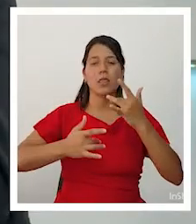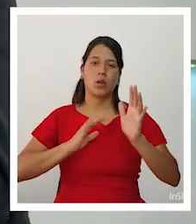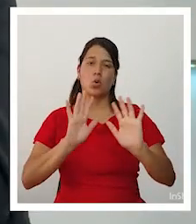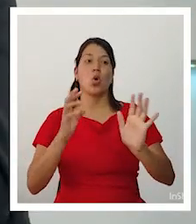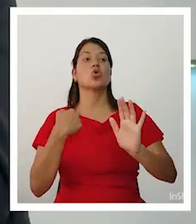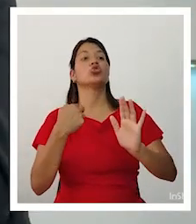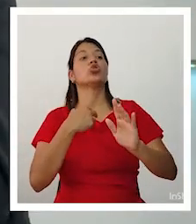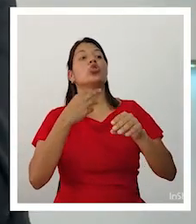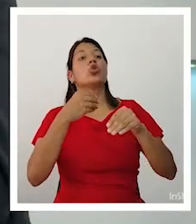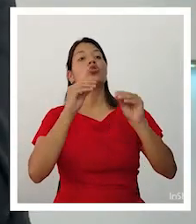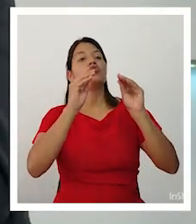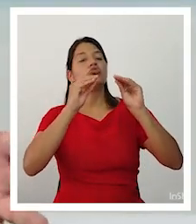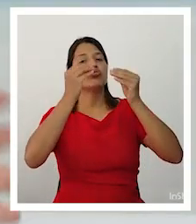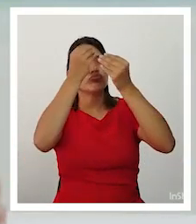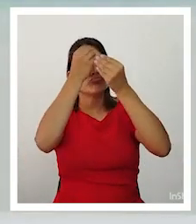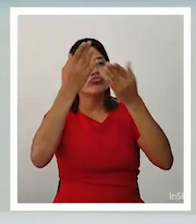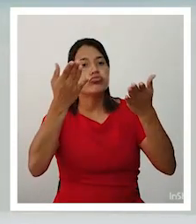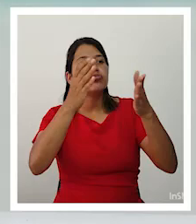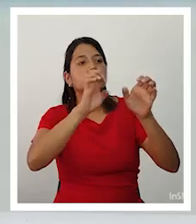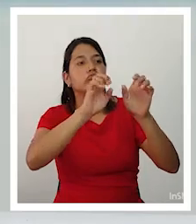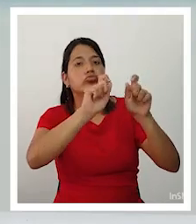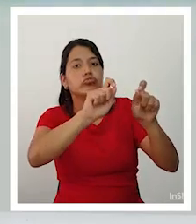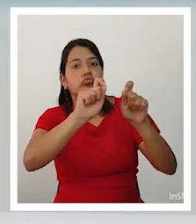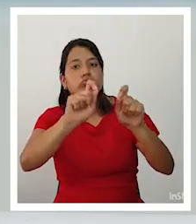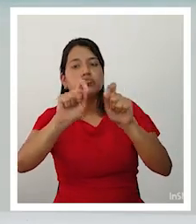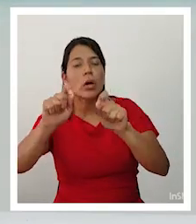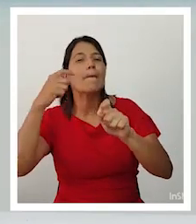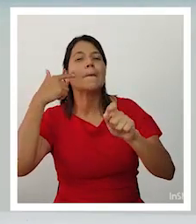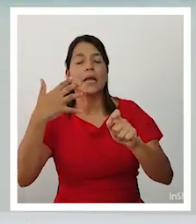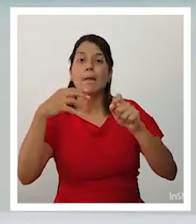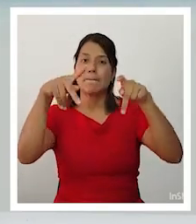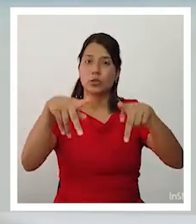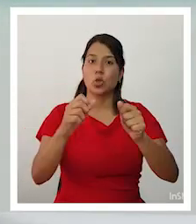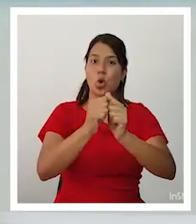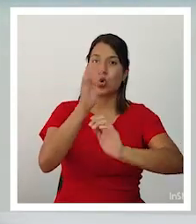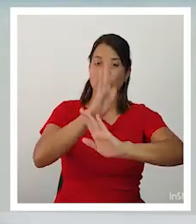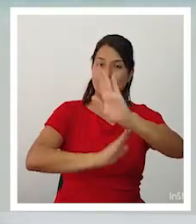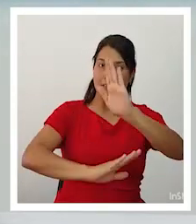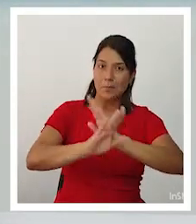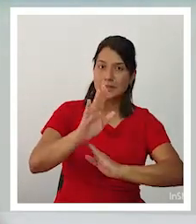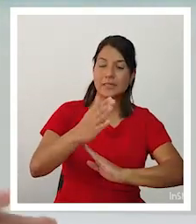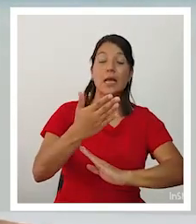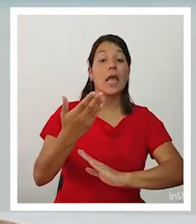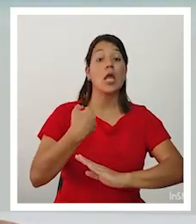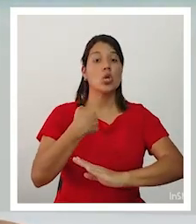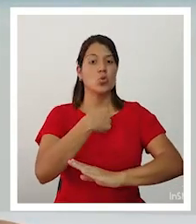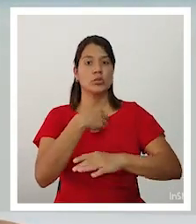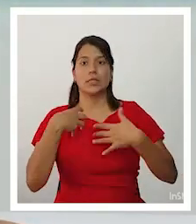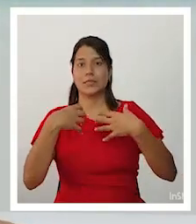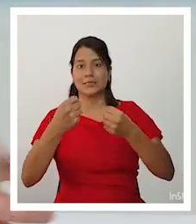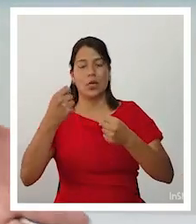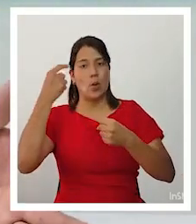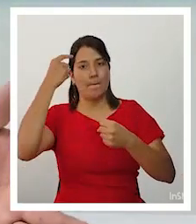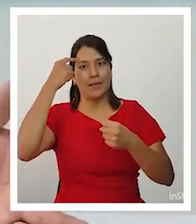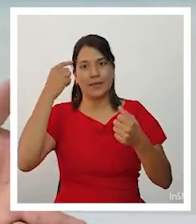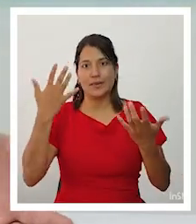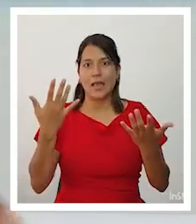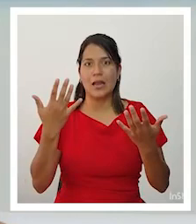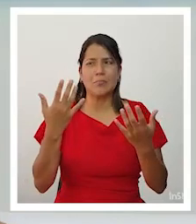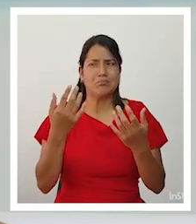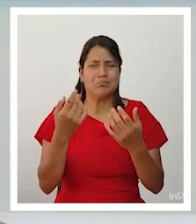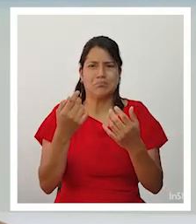Nosotros educamos sobre que la población con discapacidad, nuestra salud mental es prácticamente que